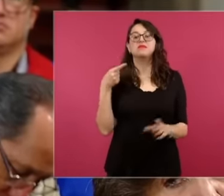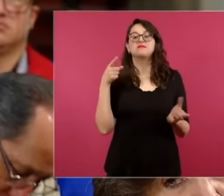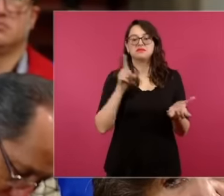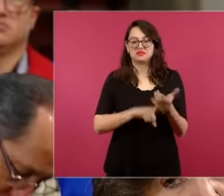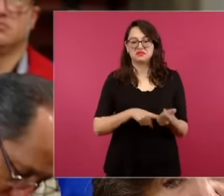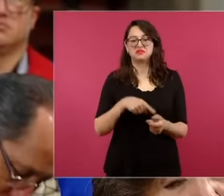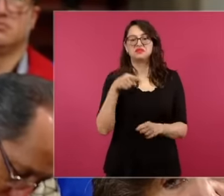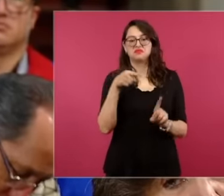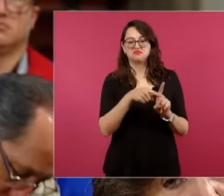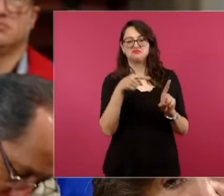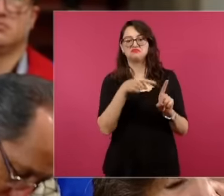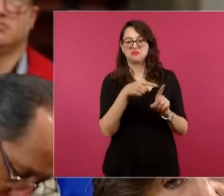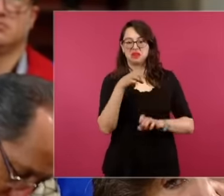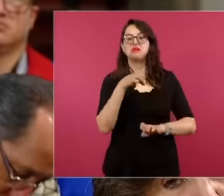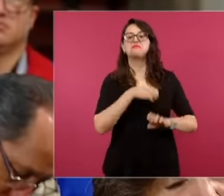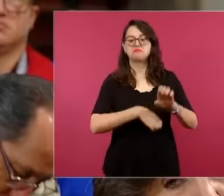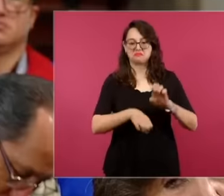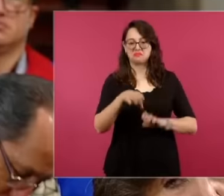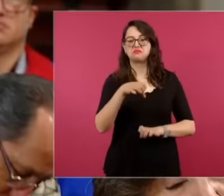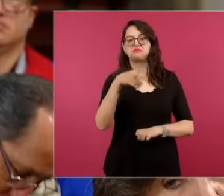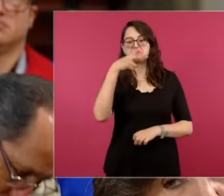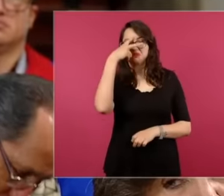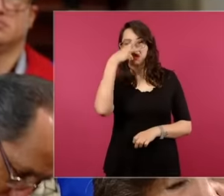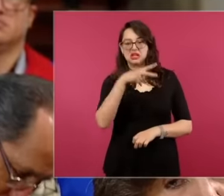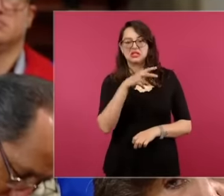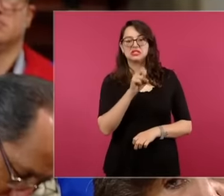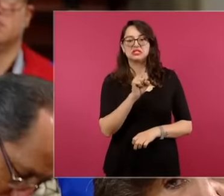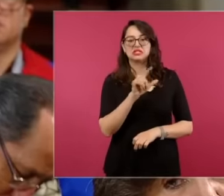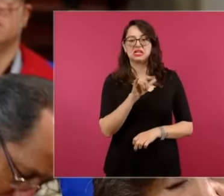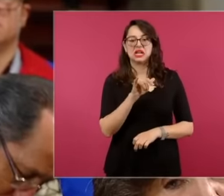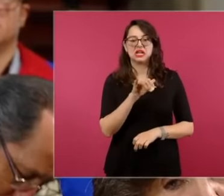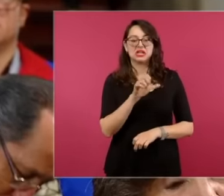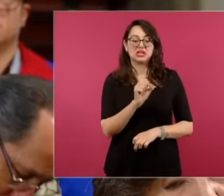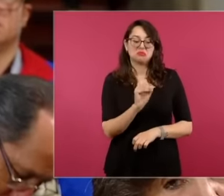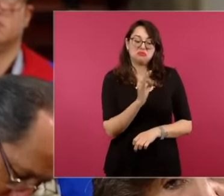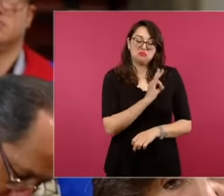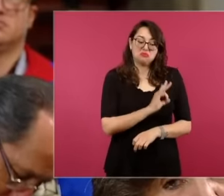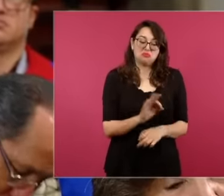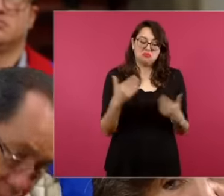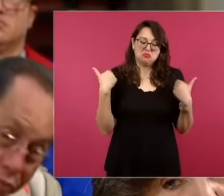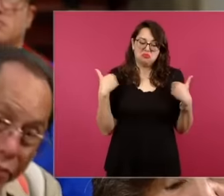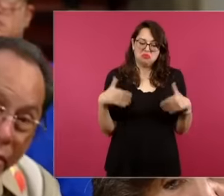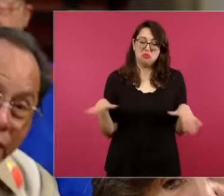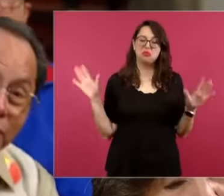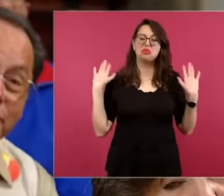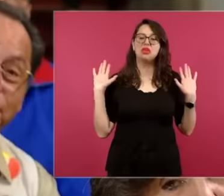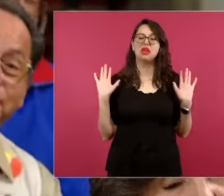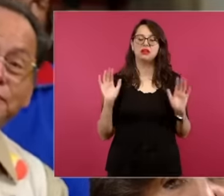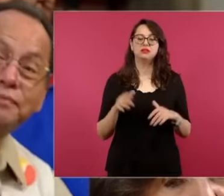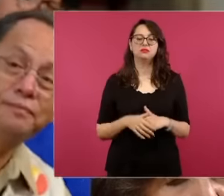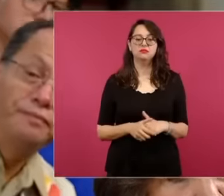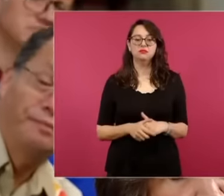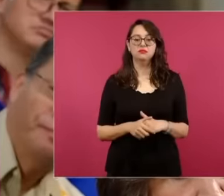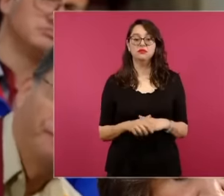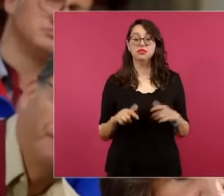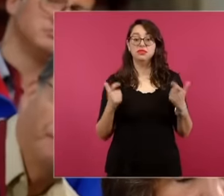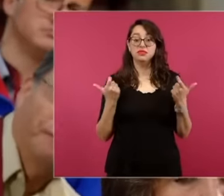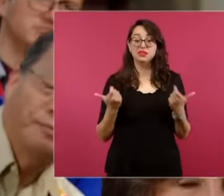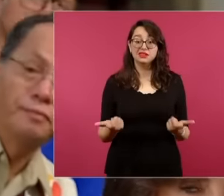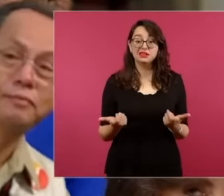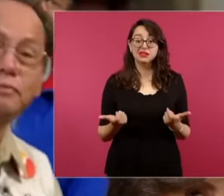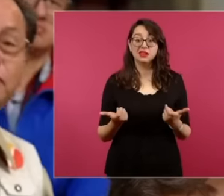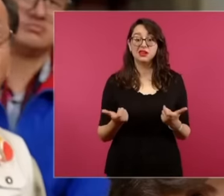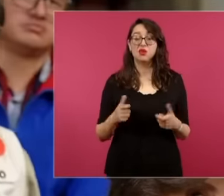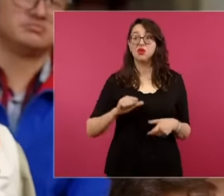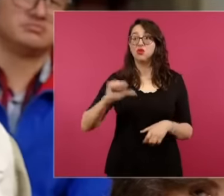detrás un empresario mexicano que se opera desde España y que puede ser internacional, es decir, dinero